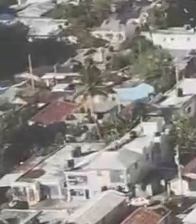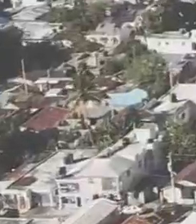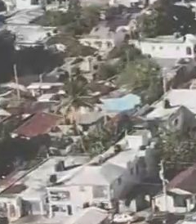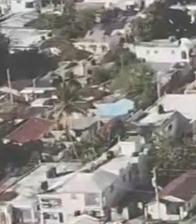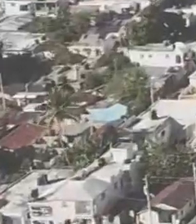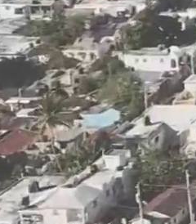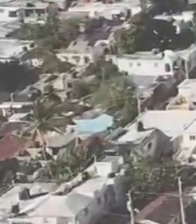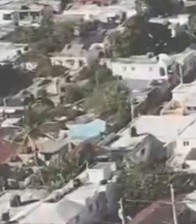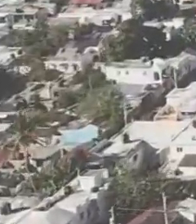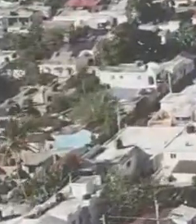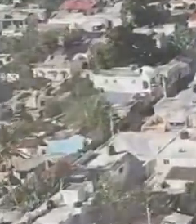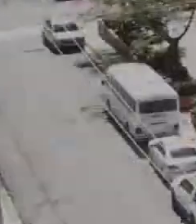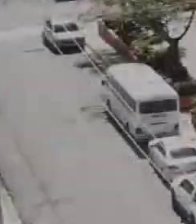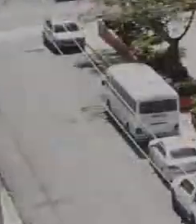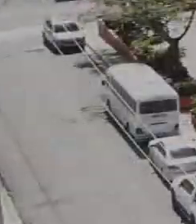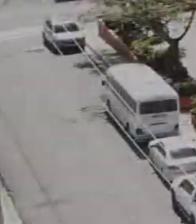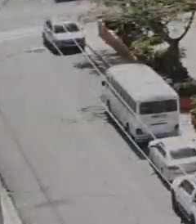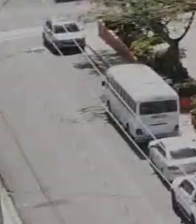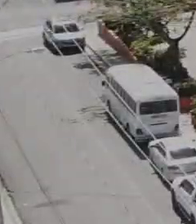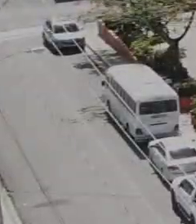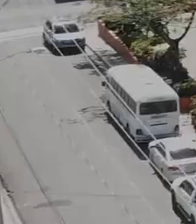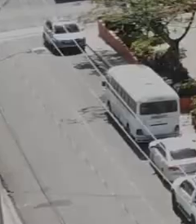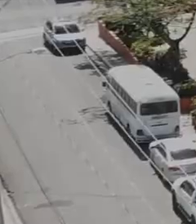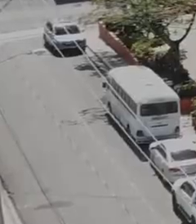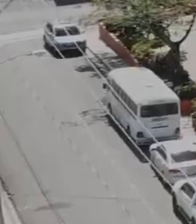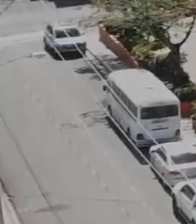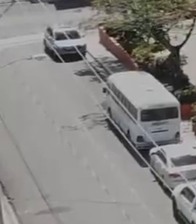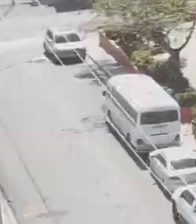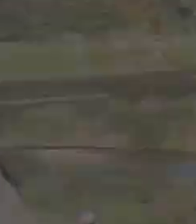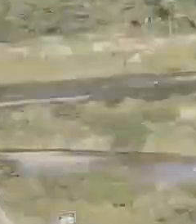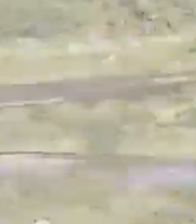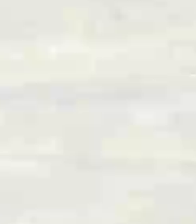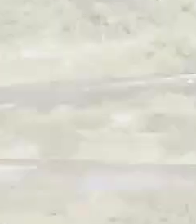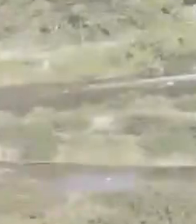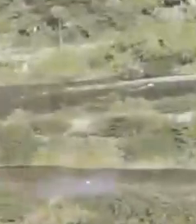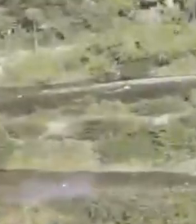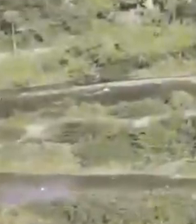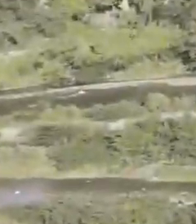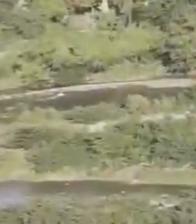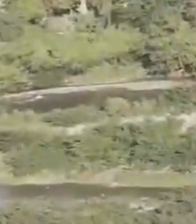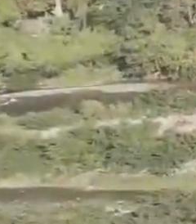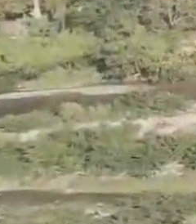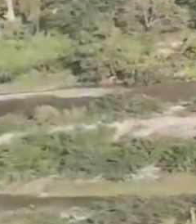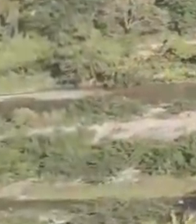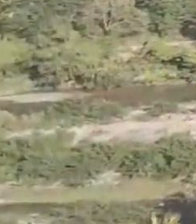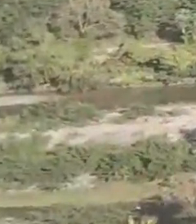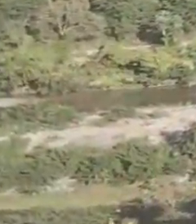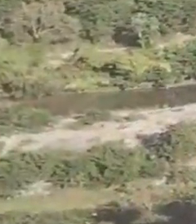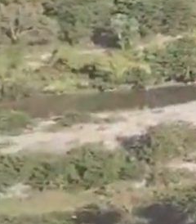En Inver TV, avance, avance de noticias.